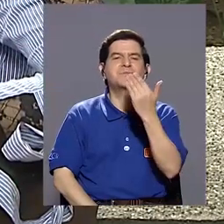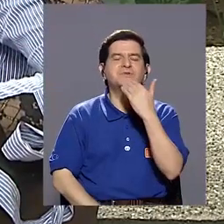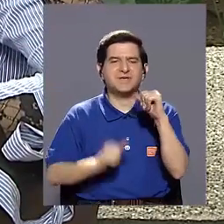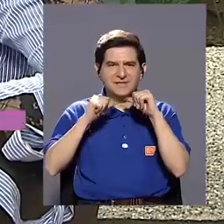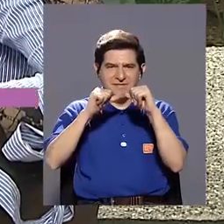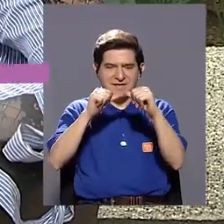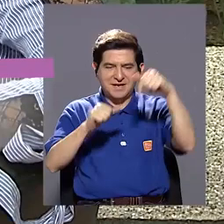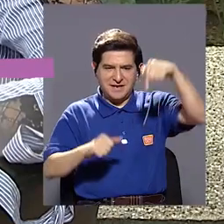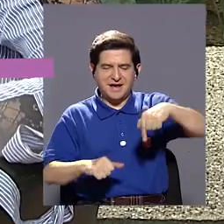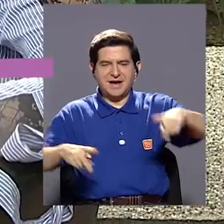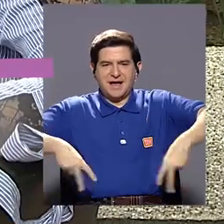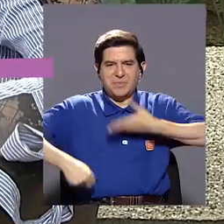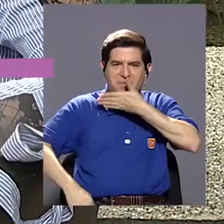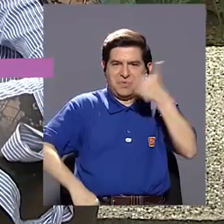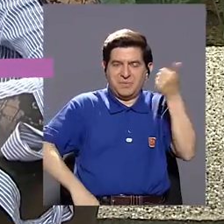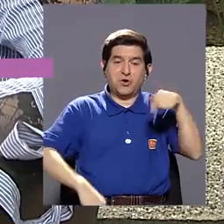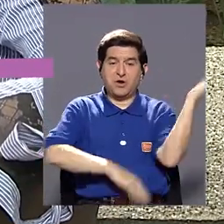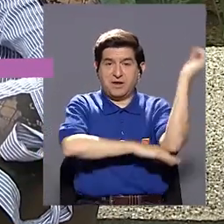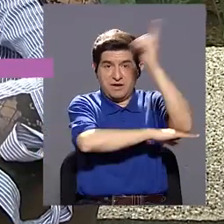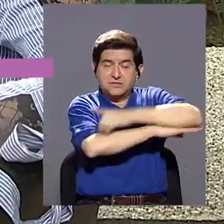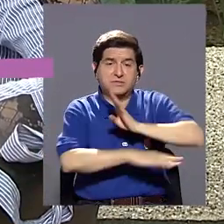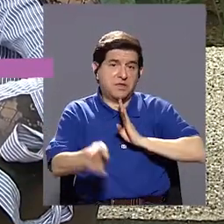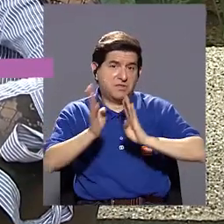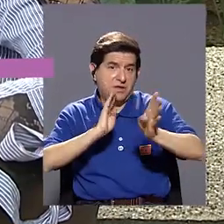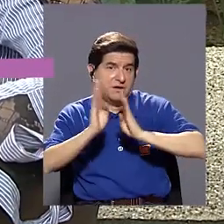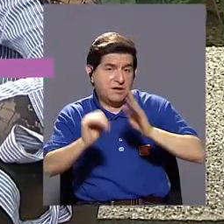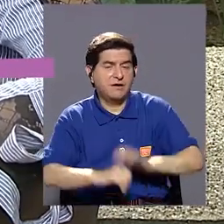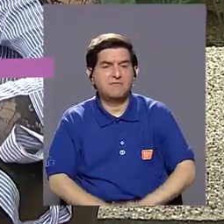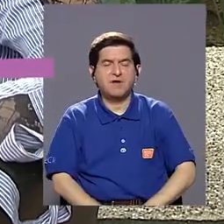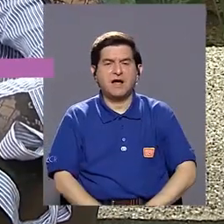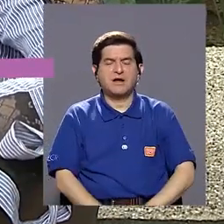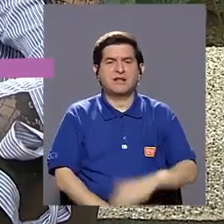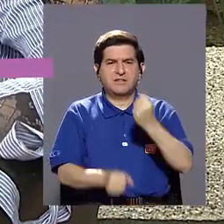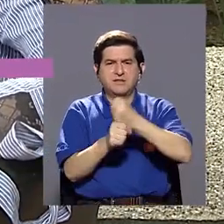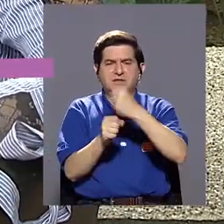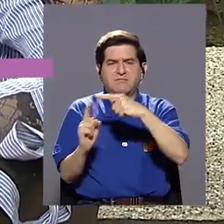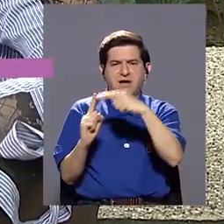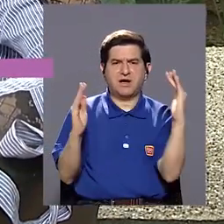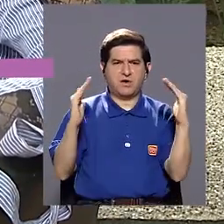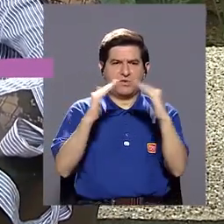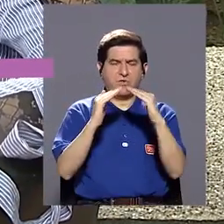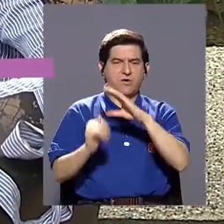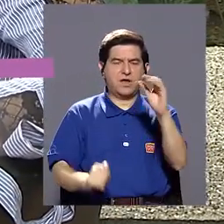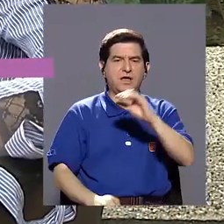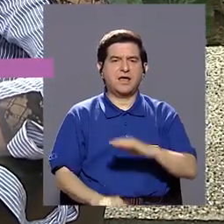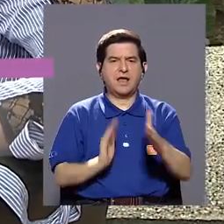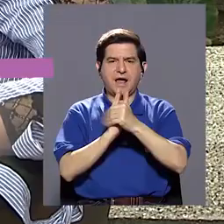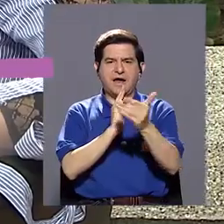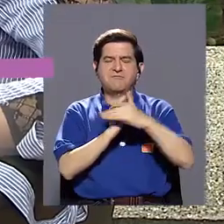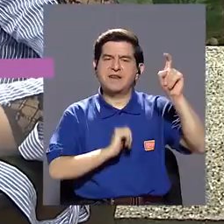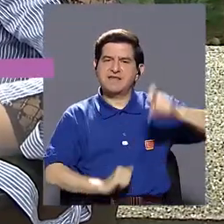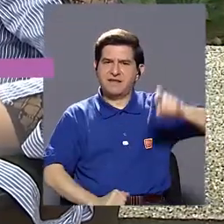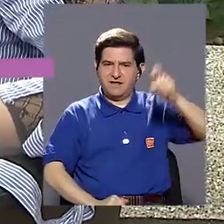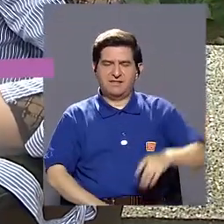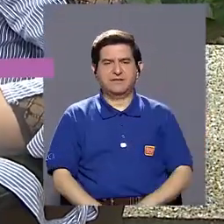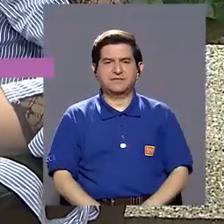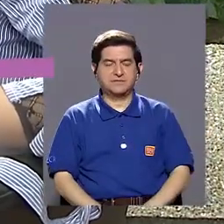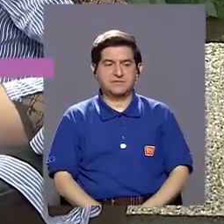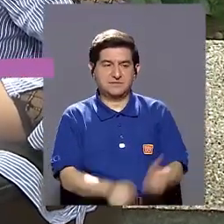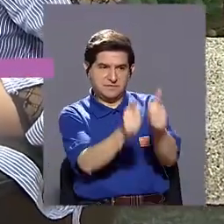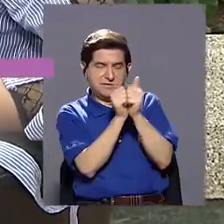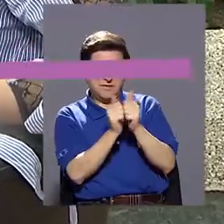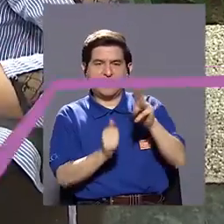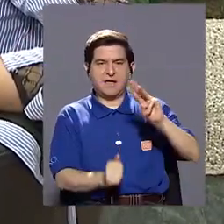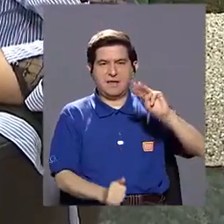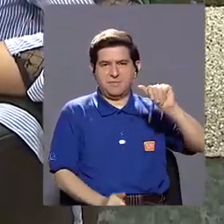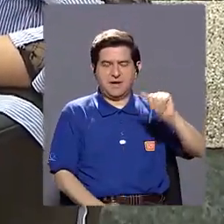Gracias por continuar con nosotros en Vivir Mejor, el día de hoy conversando acerca del teletrabajo y las aptitudes para este. Nos acompaña para